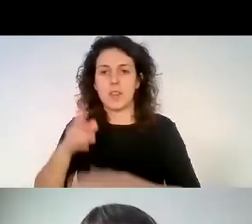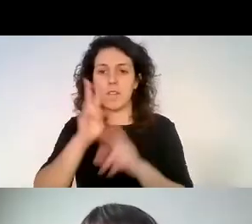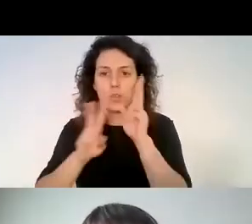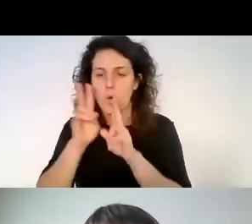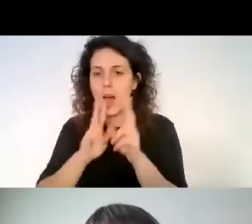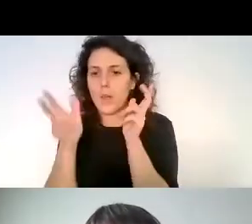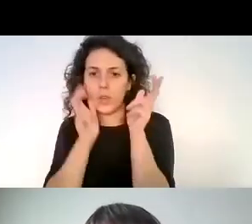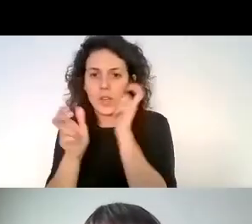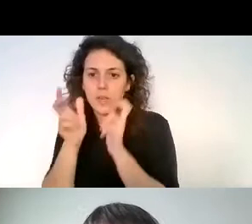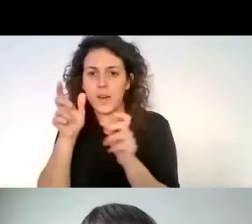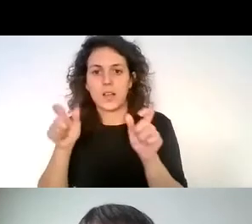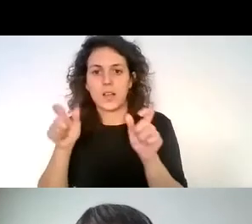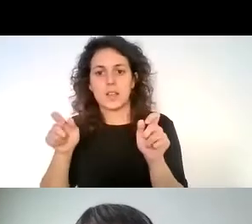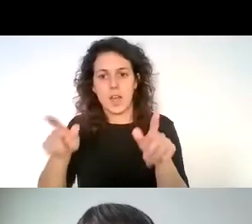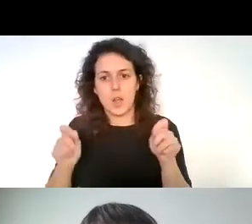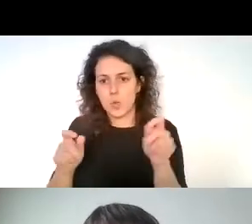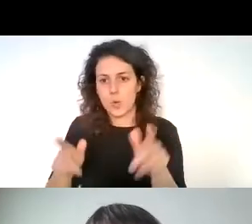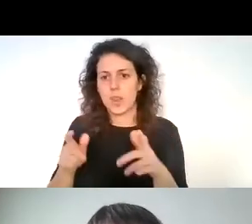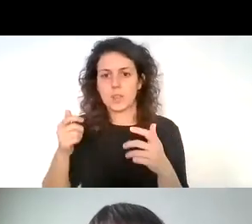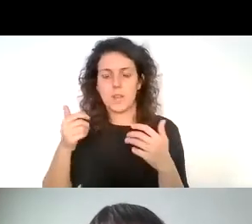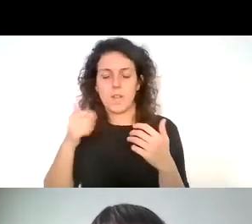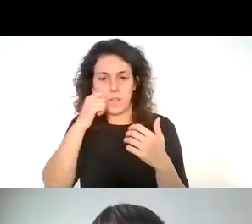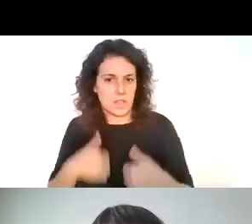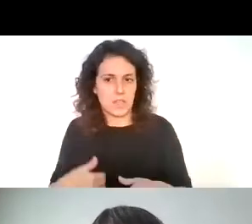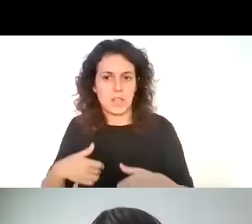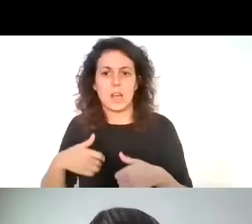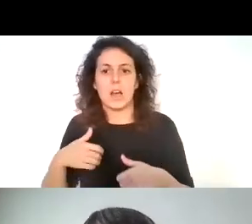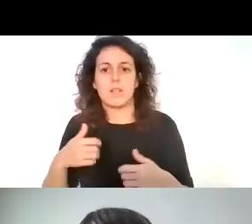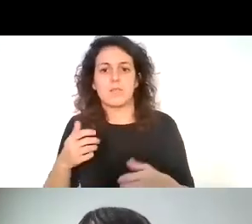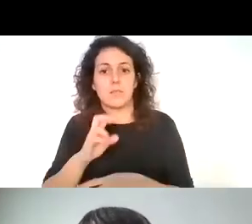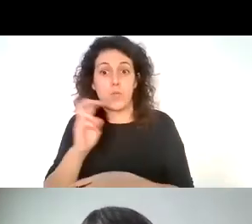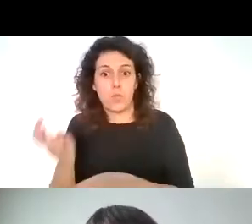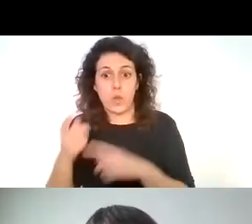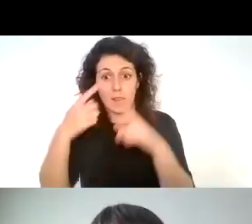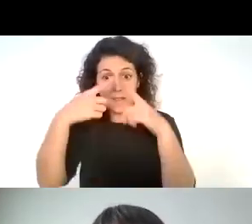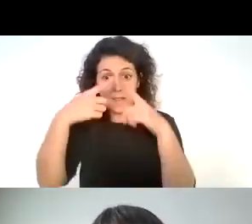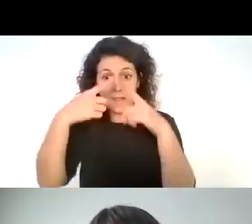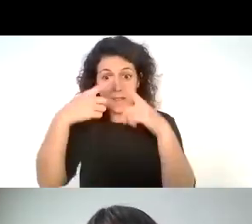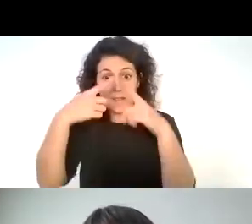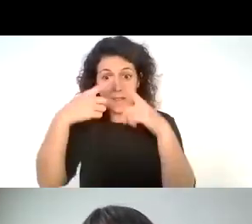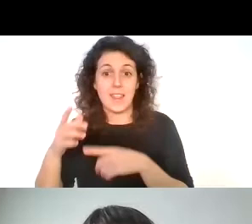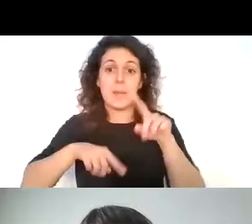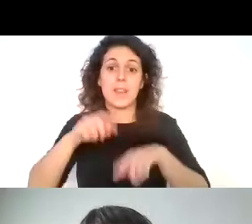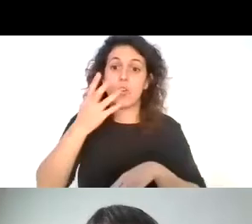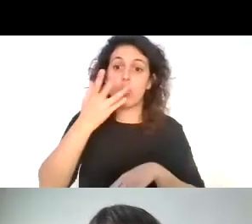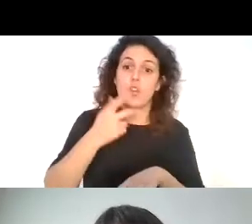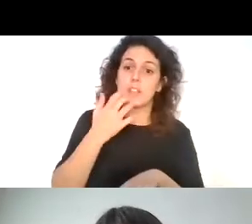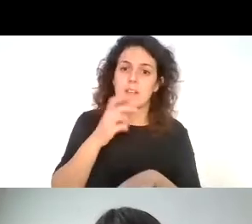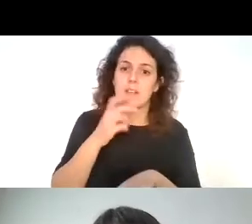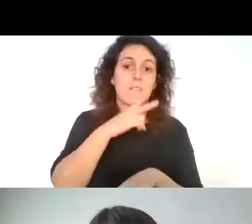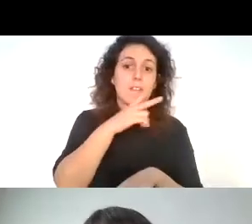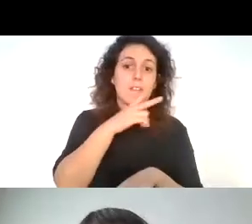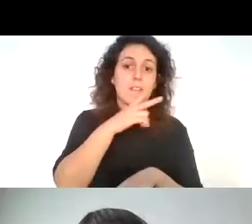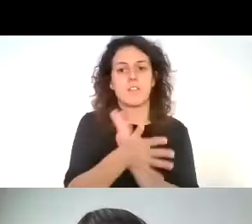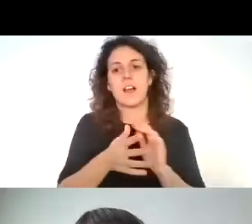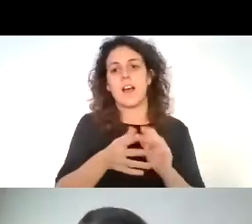silla de ruedas, movilidad reducida y familias, que en cada tipo, pues dependiendo del color, se ha salido pues verdes que ha superado